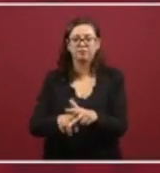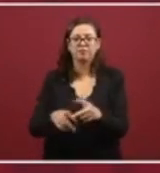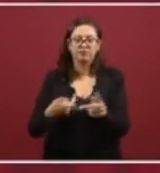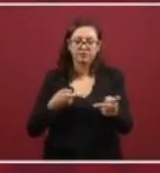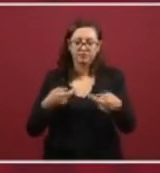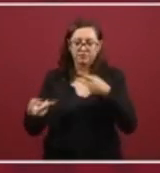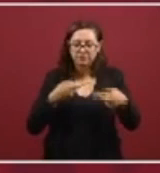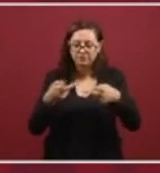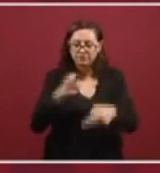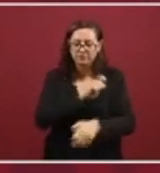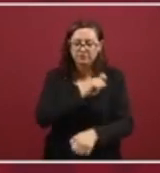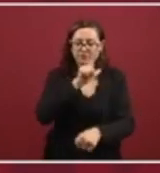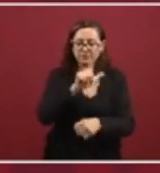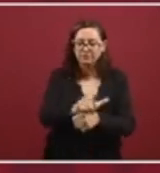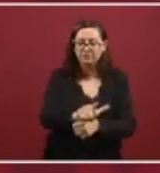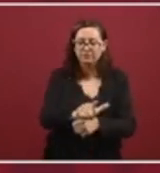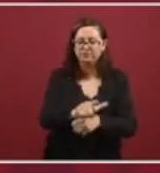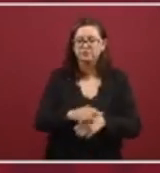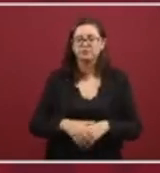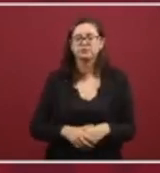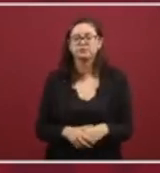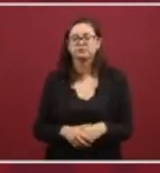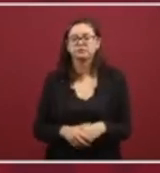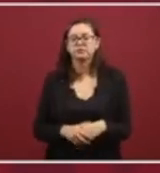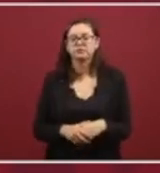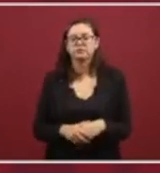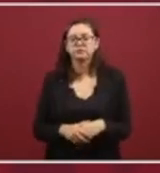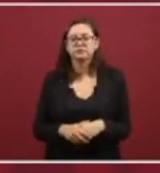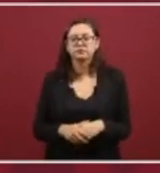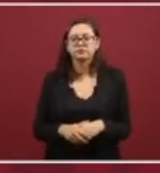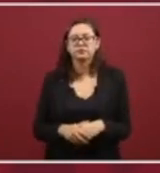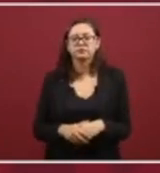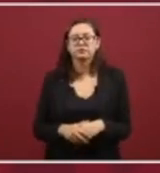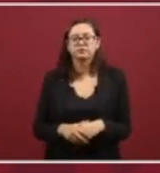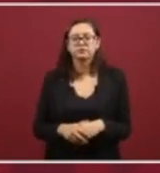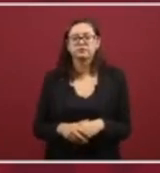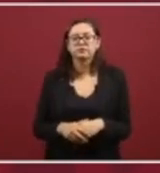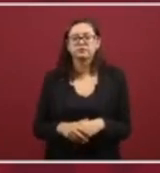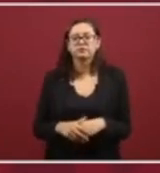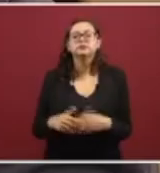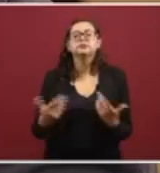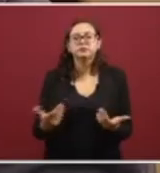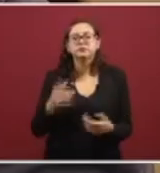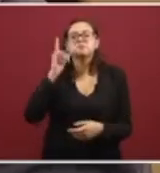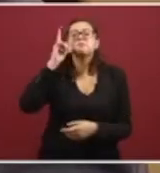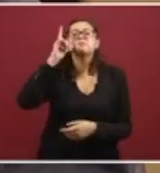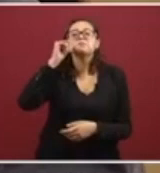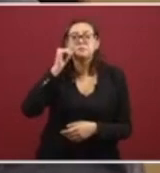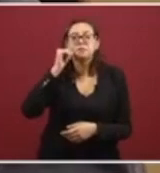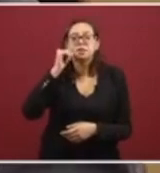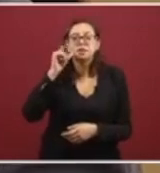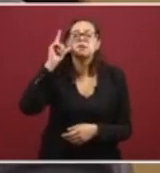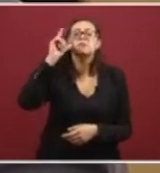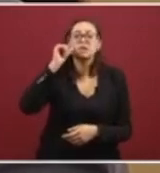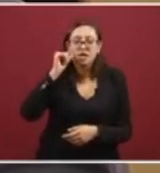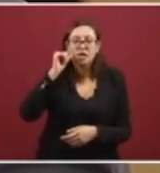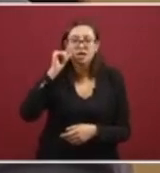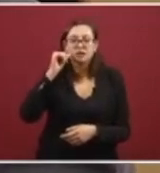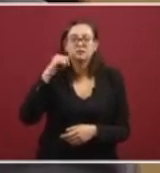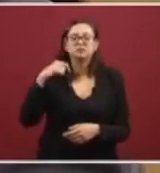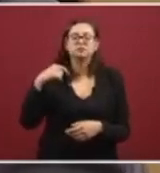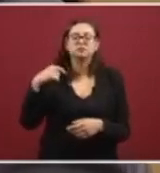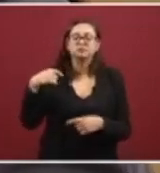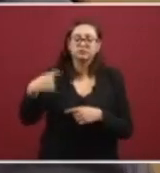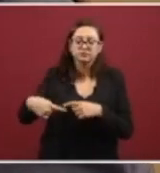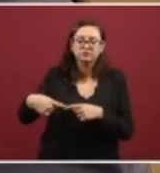especial y estaremos informando mañana, como lo indicó el señor presidente, y pasado mañana,